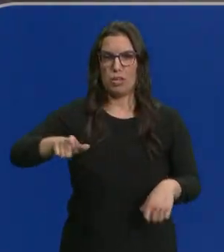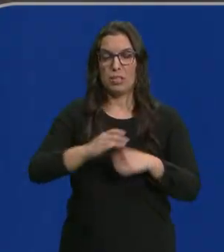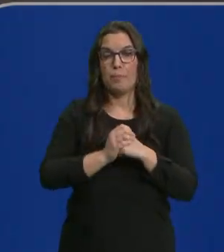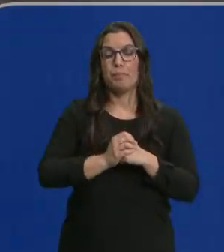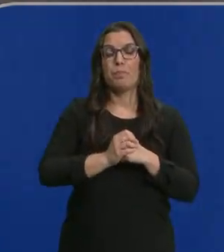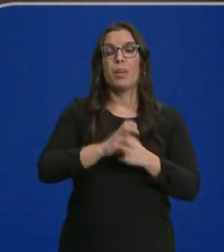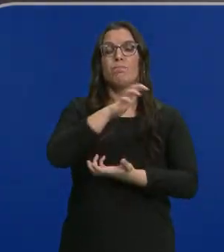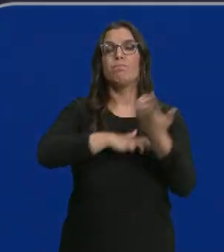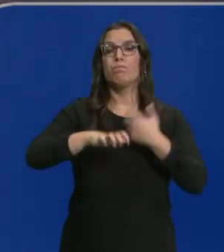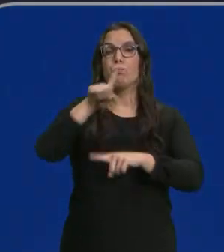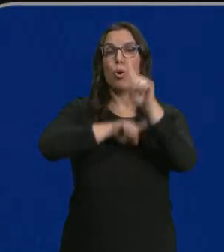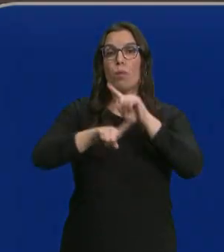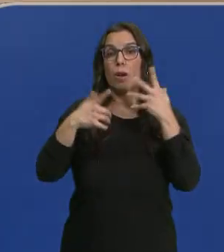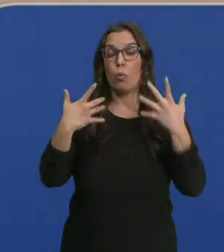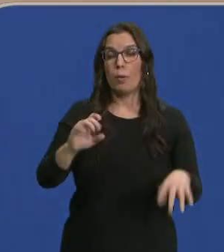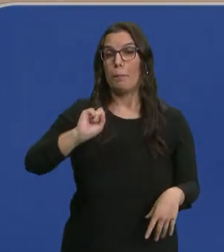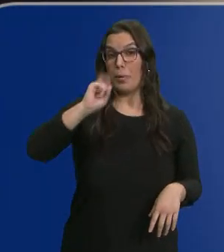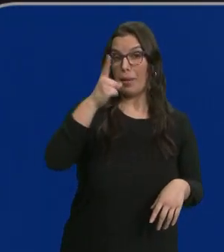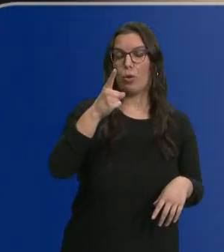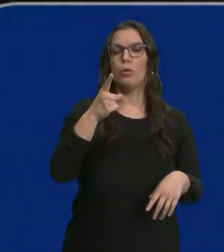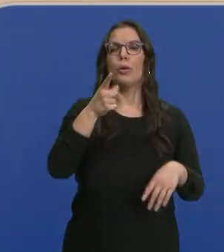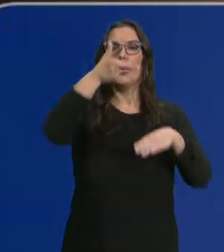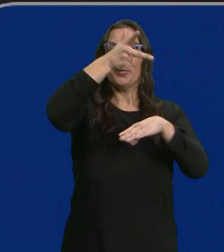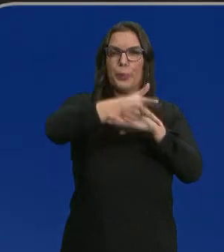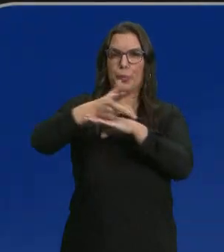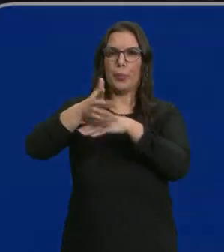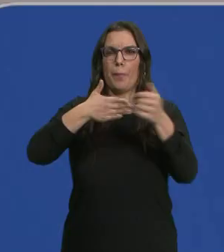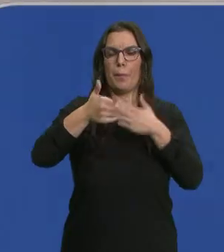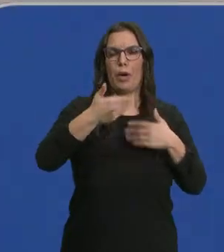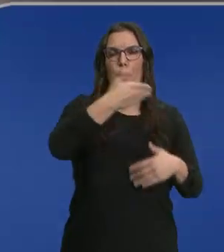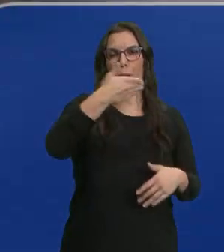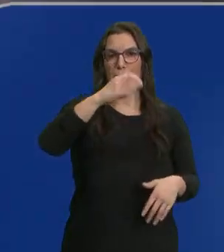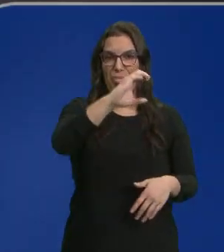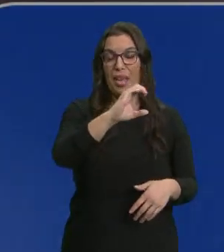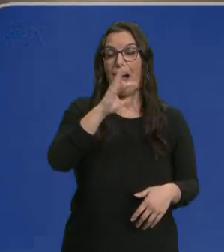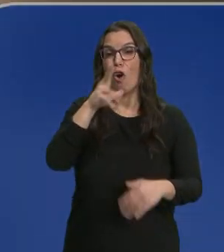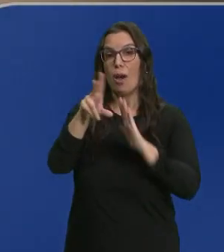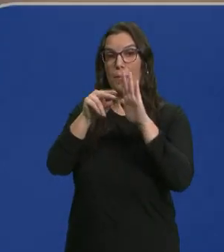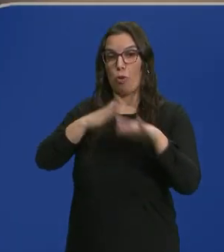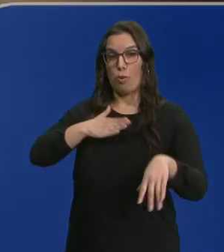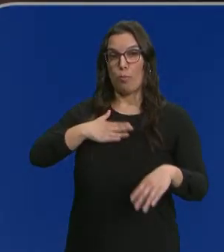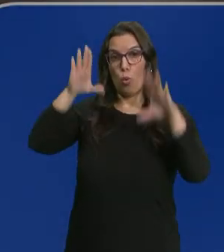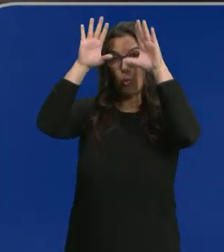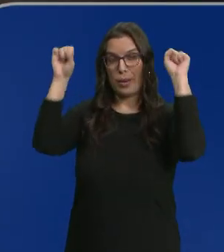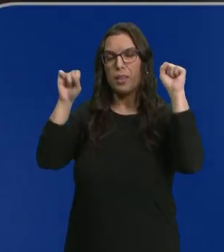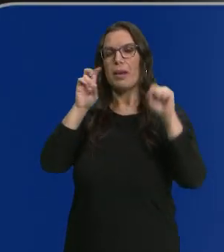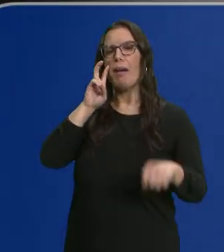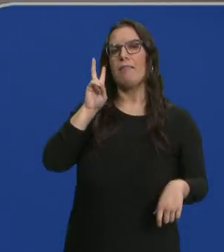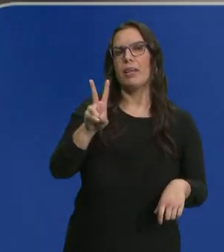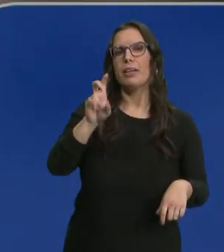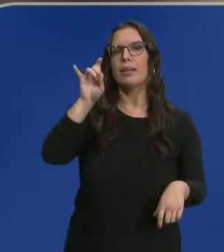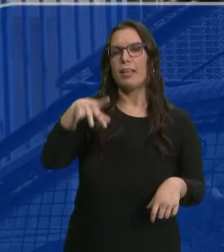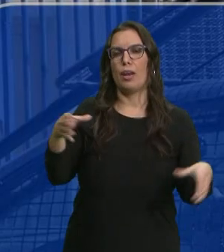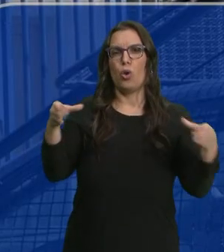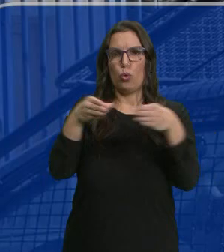La controversia surgió a raíz primero de un documental de la BBC y ahora por los vídeos de la Guardia Civil a los que ha tenido